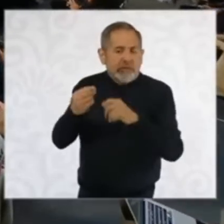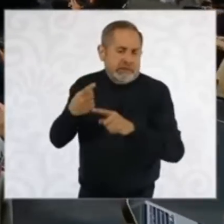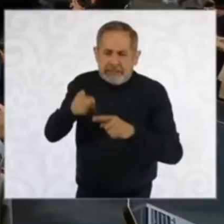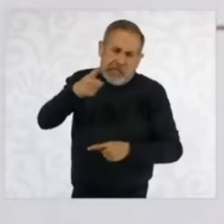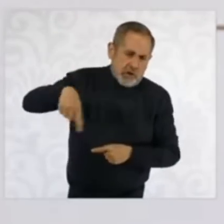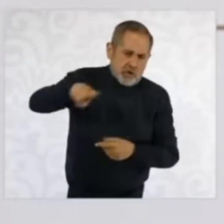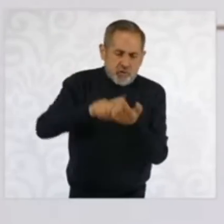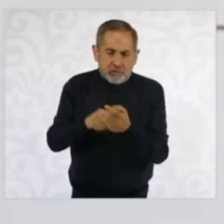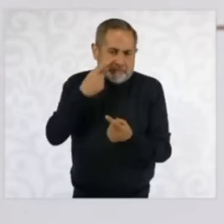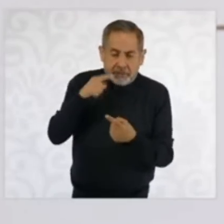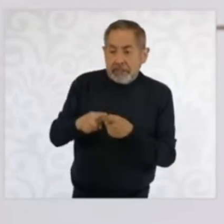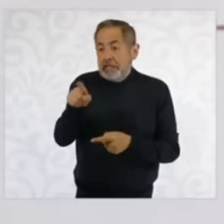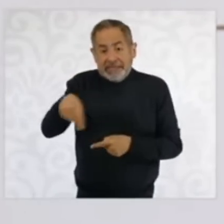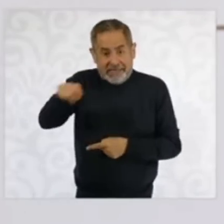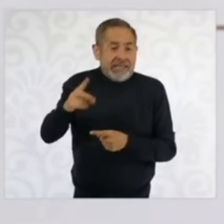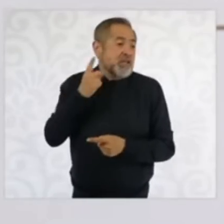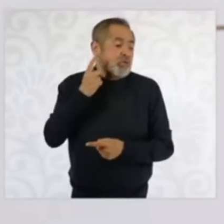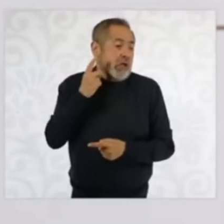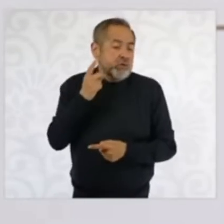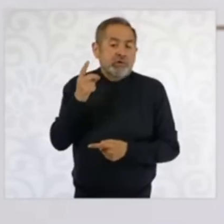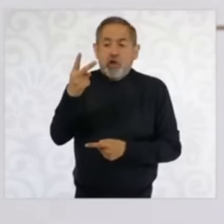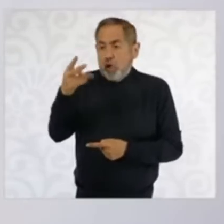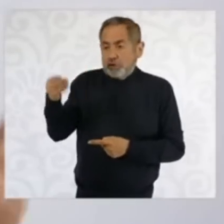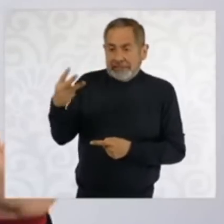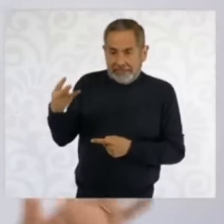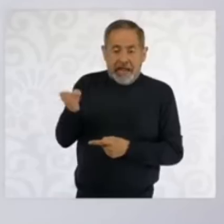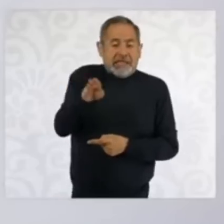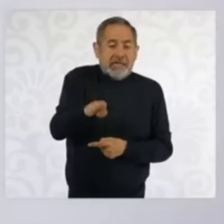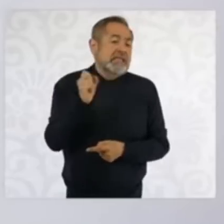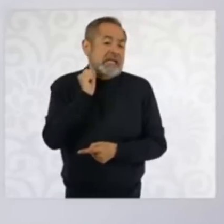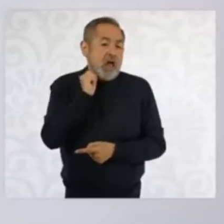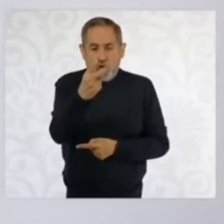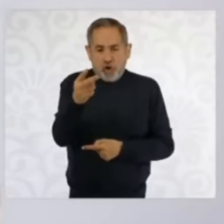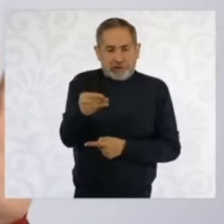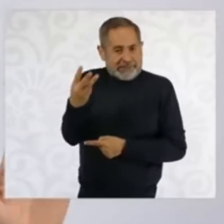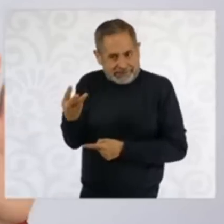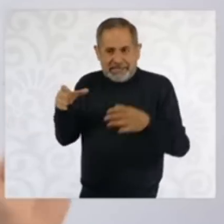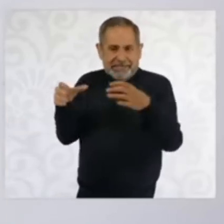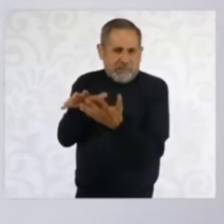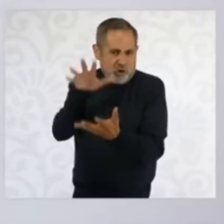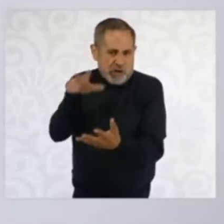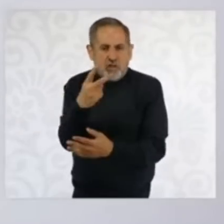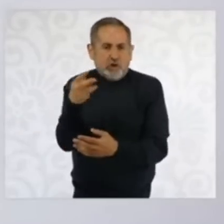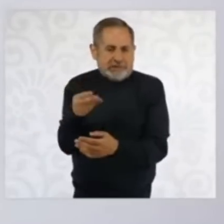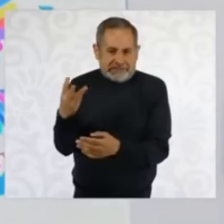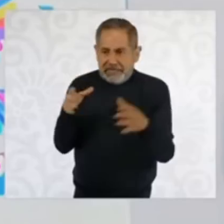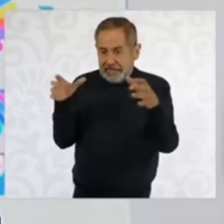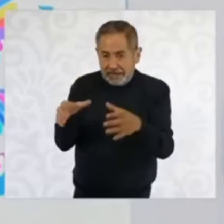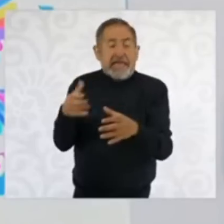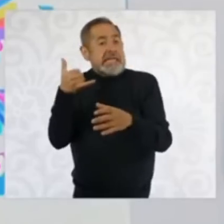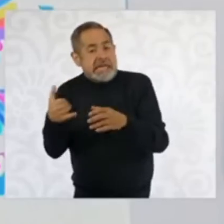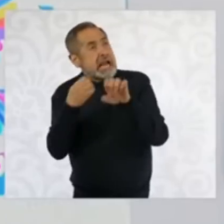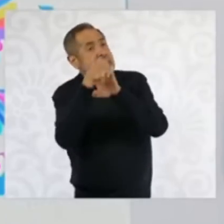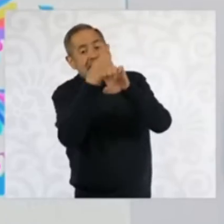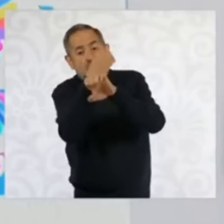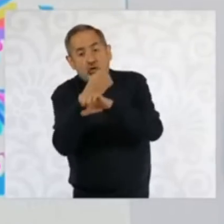México? Las 2/3 partes de la mayoría en la Cámara de Diputados, las 2/3 partes de la mayoría en la Cámara de Senadores y la